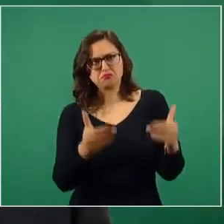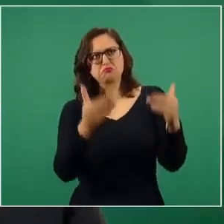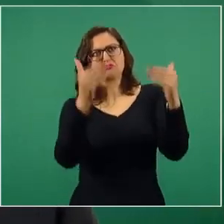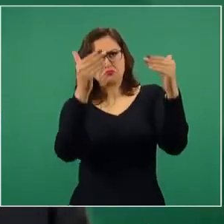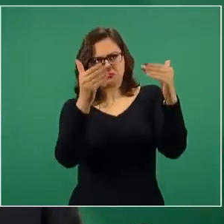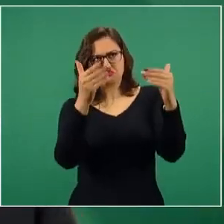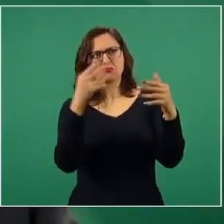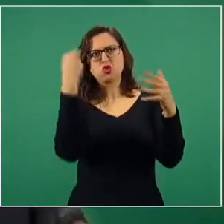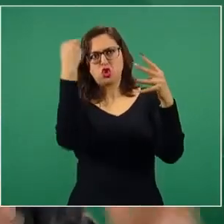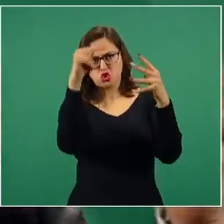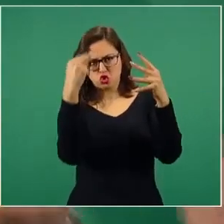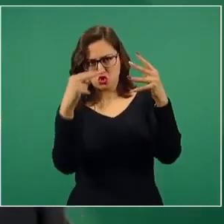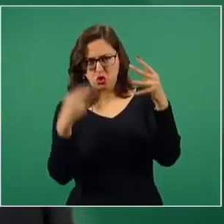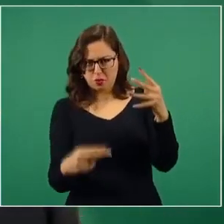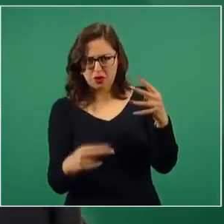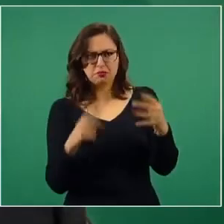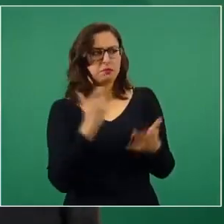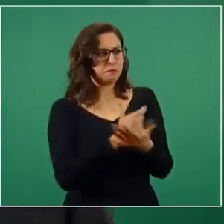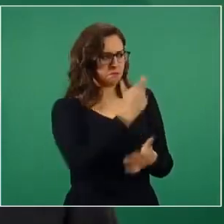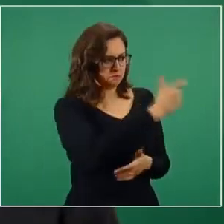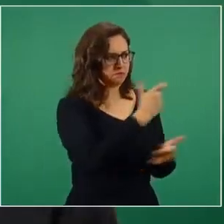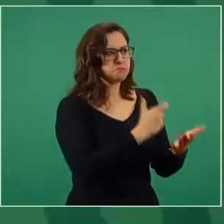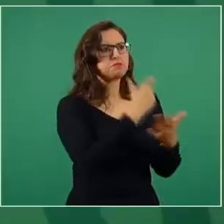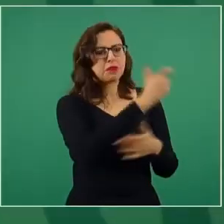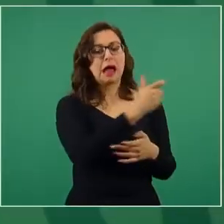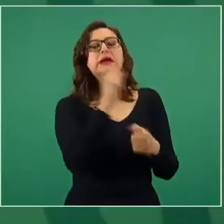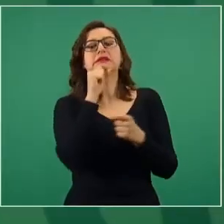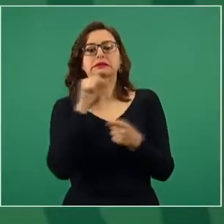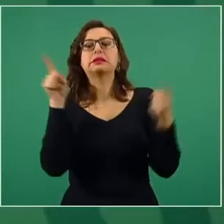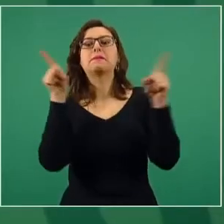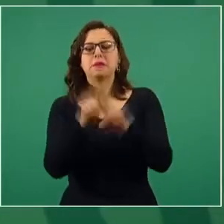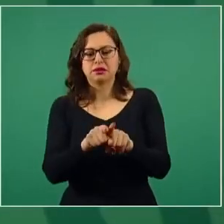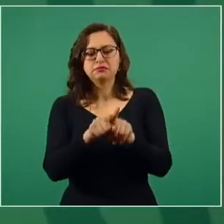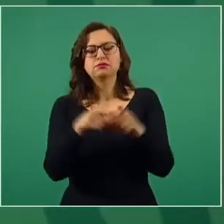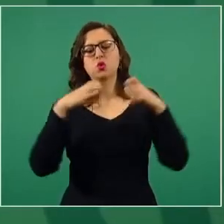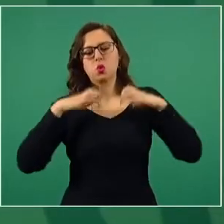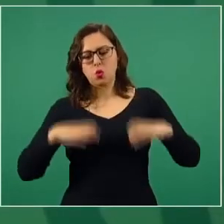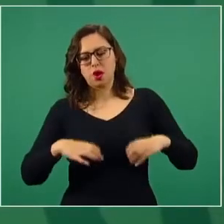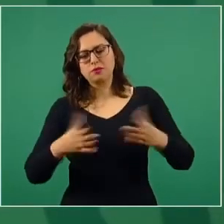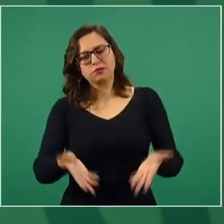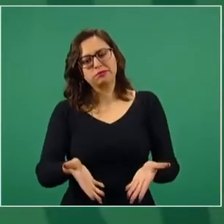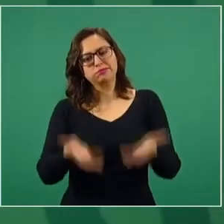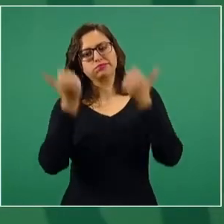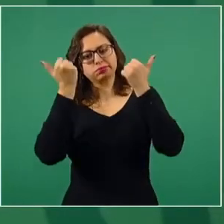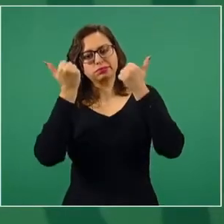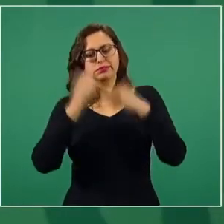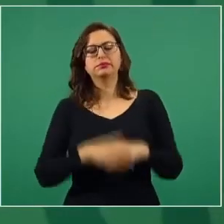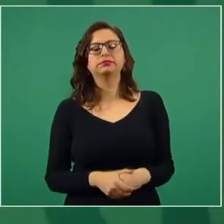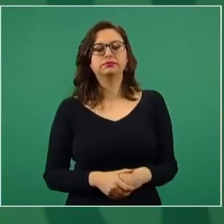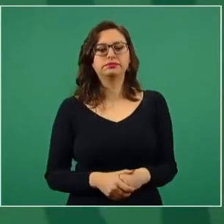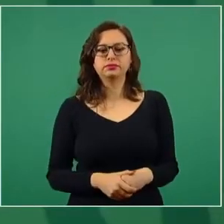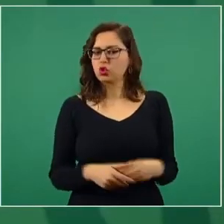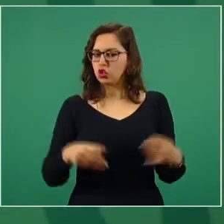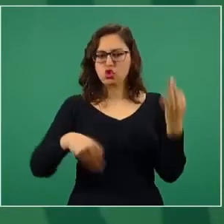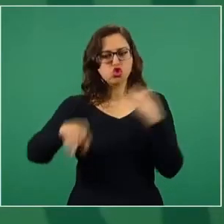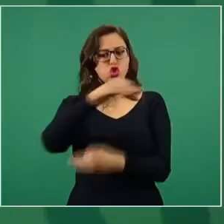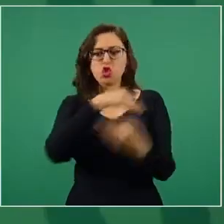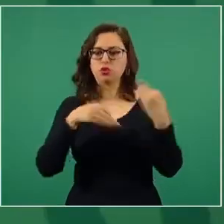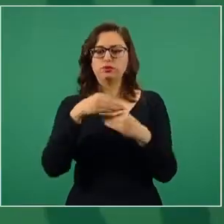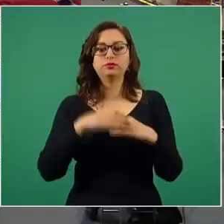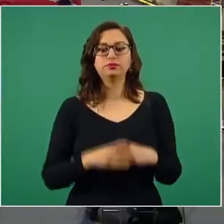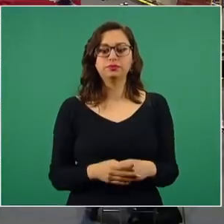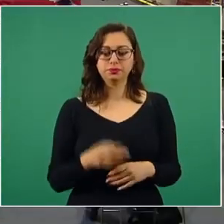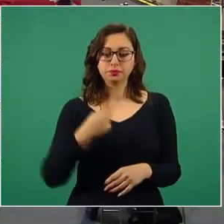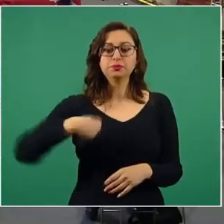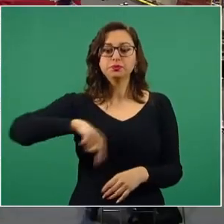la reparación del daño y el rescate. Y vamos a cumplir. Y ya estamos trabajando.